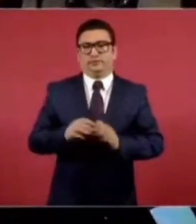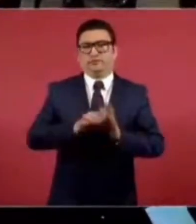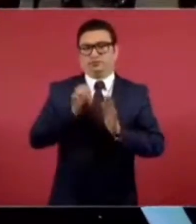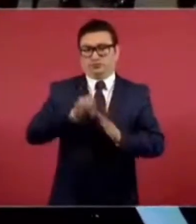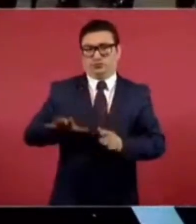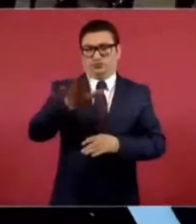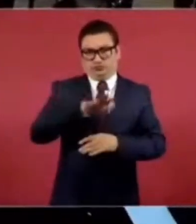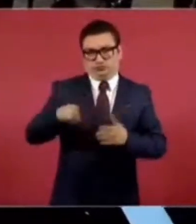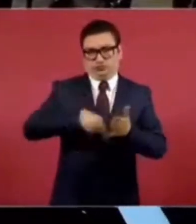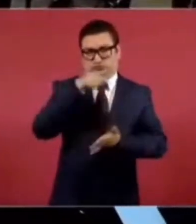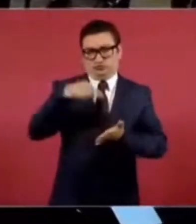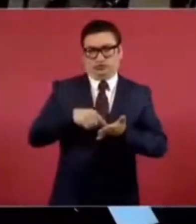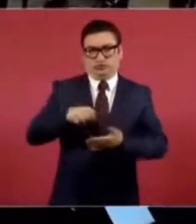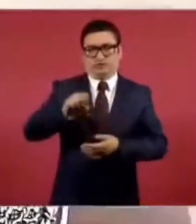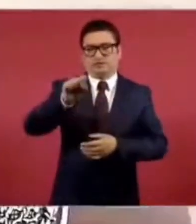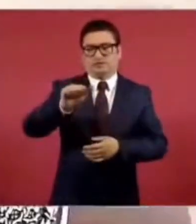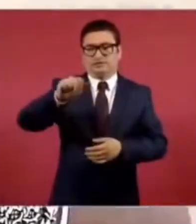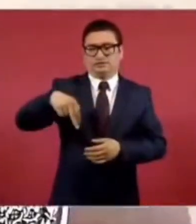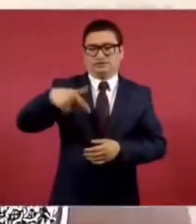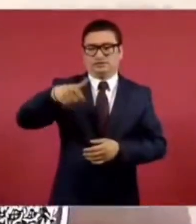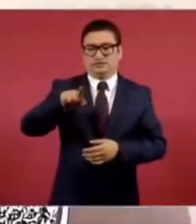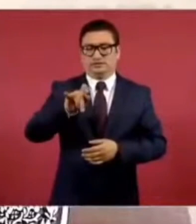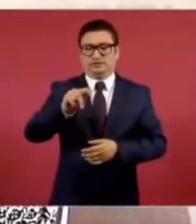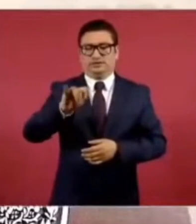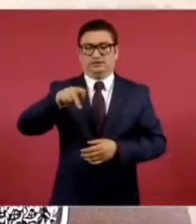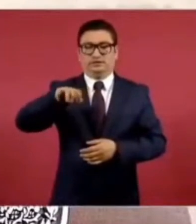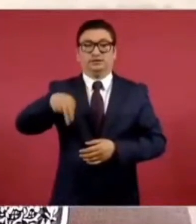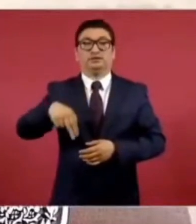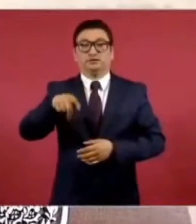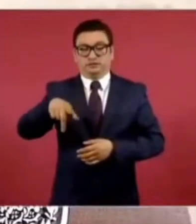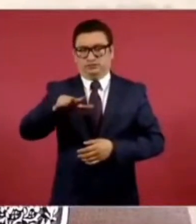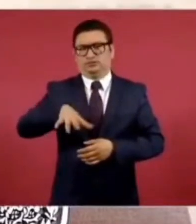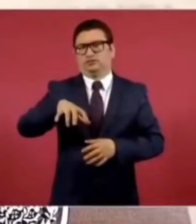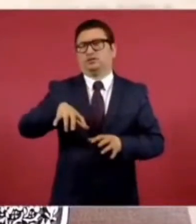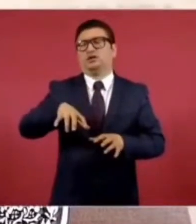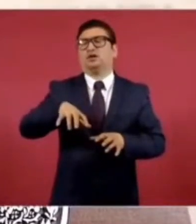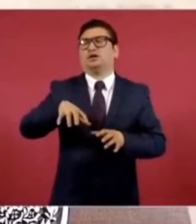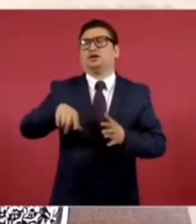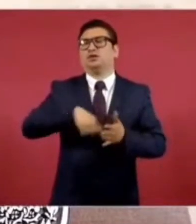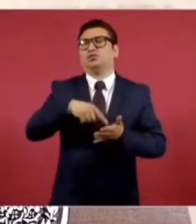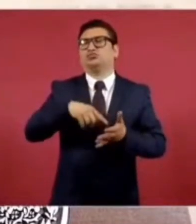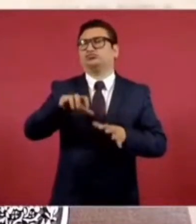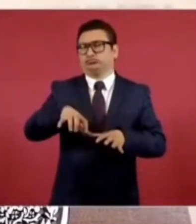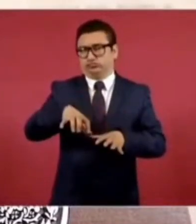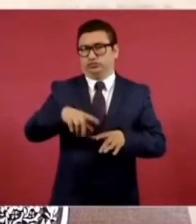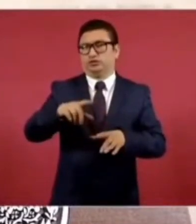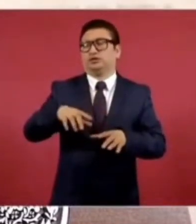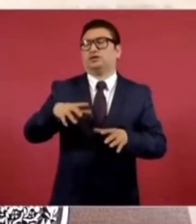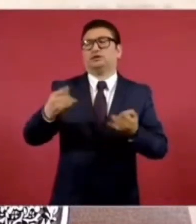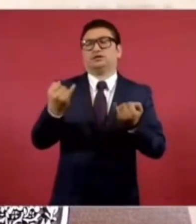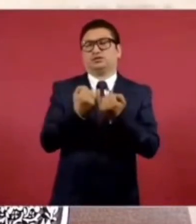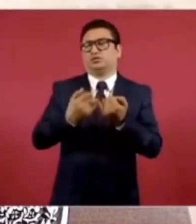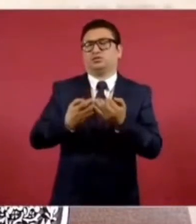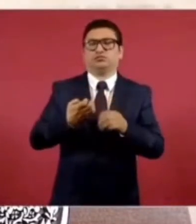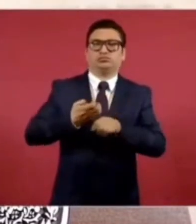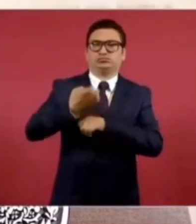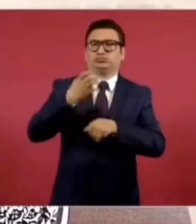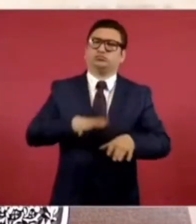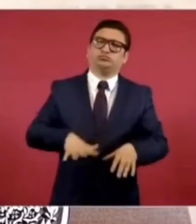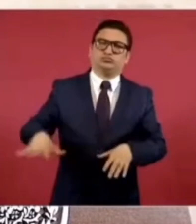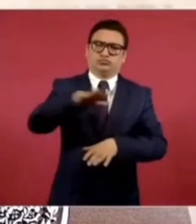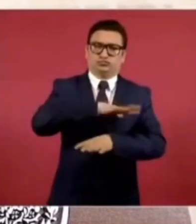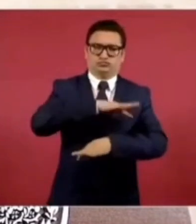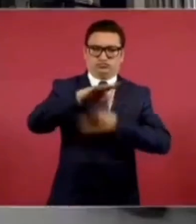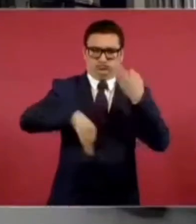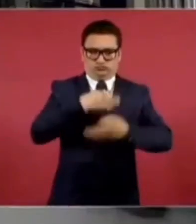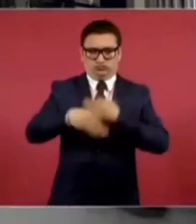San Quintín y en todo todo todo el estado pasé